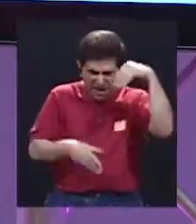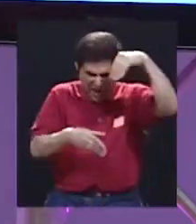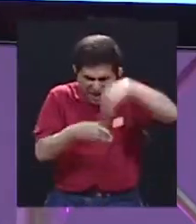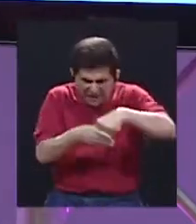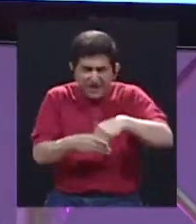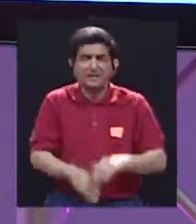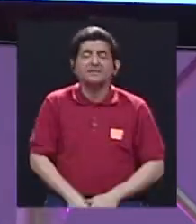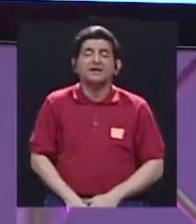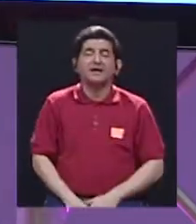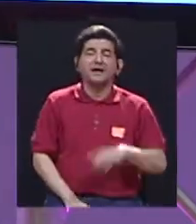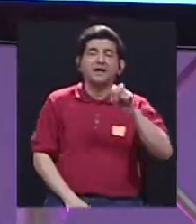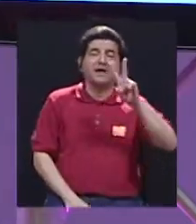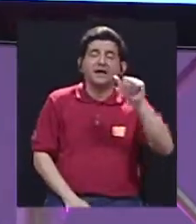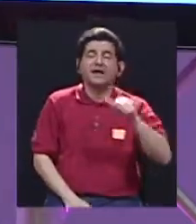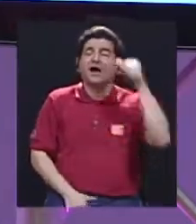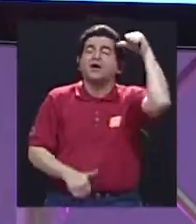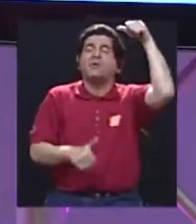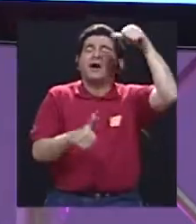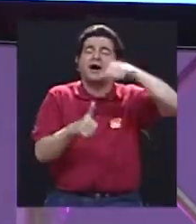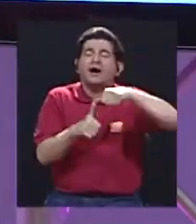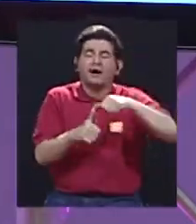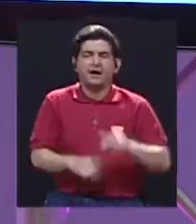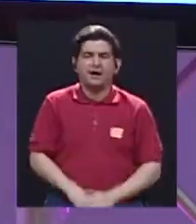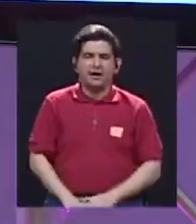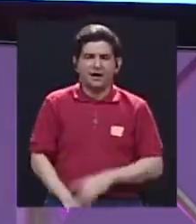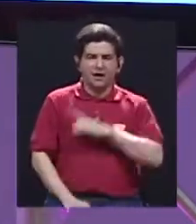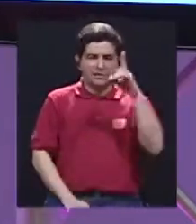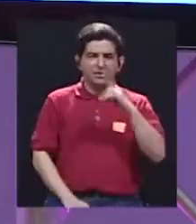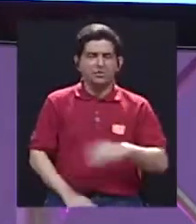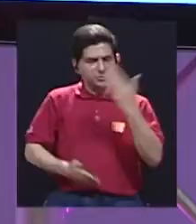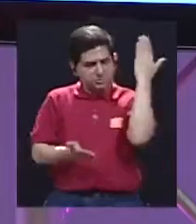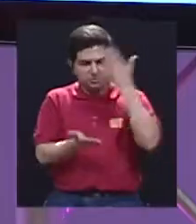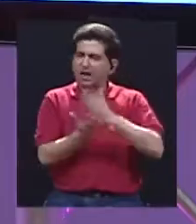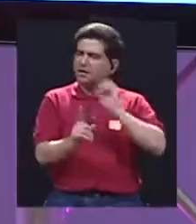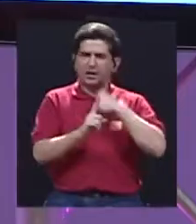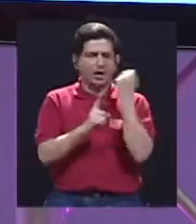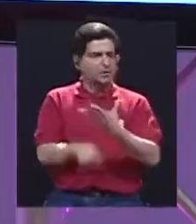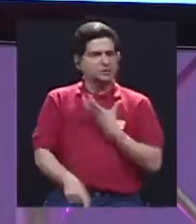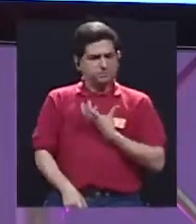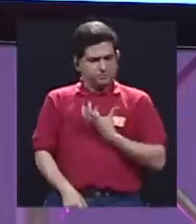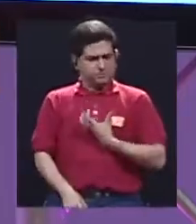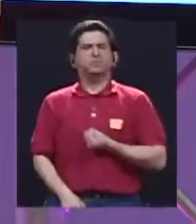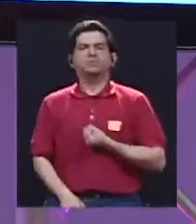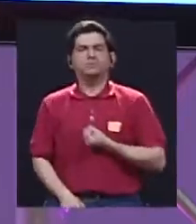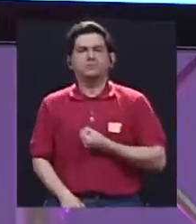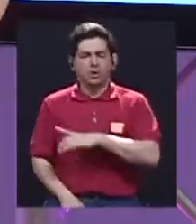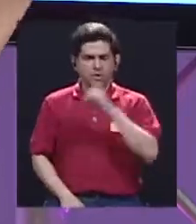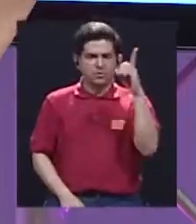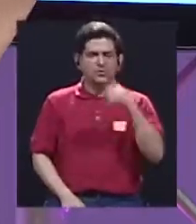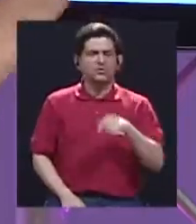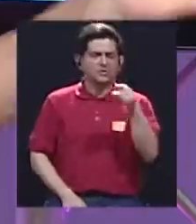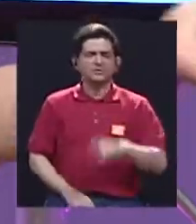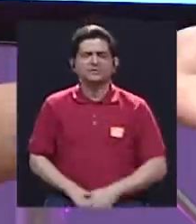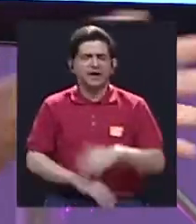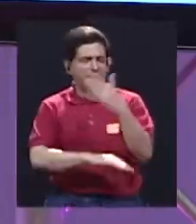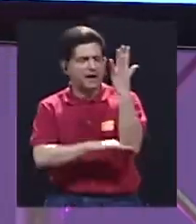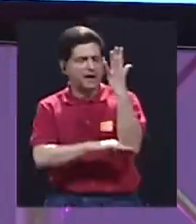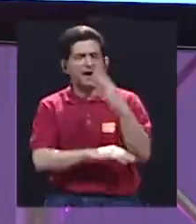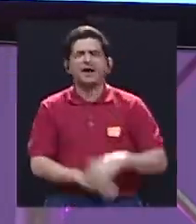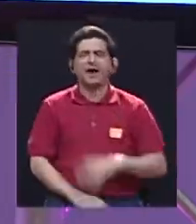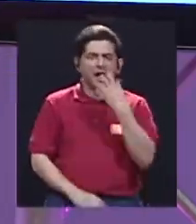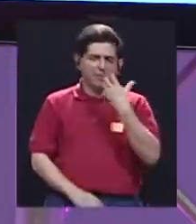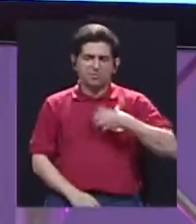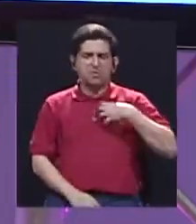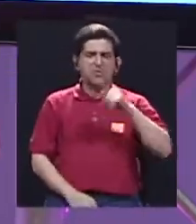sus órganos lleva de memorizar los se dio cuenta que ponerle un freno a aquella ambición entonces dios se dirigió al manzana y escogió un